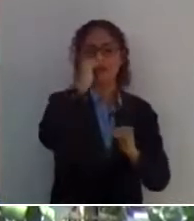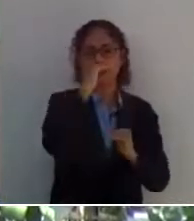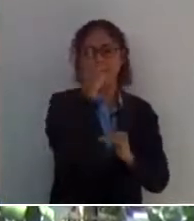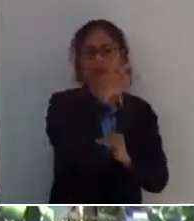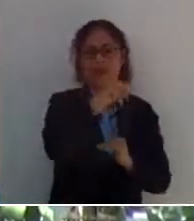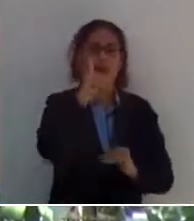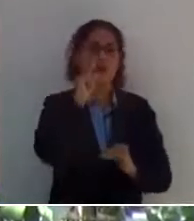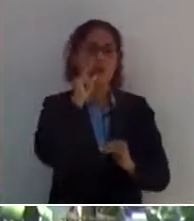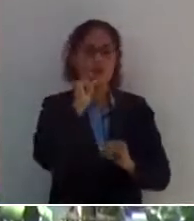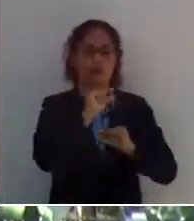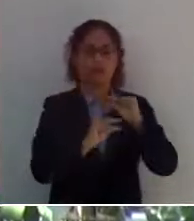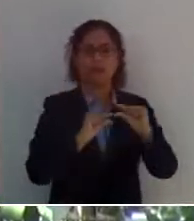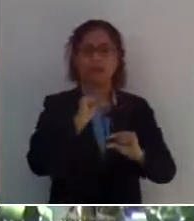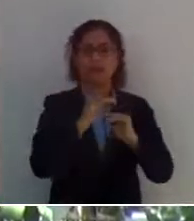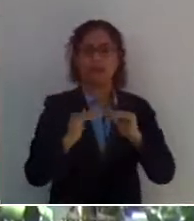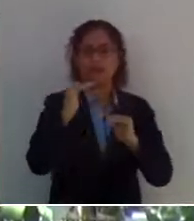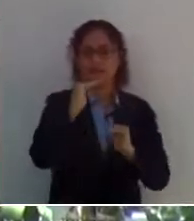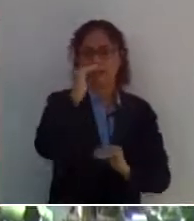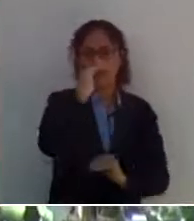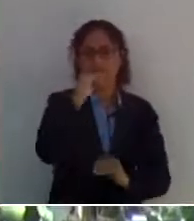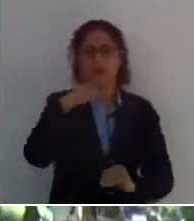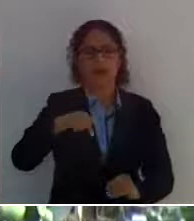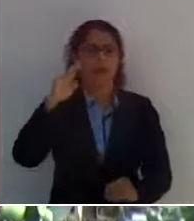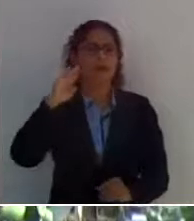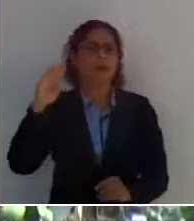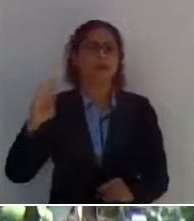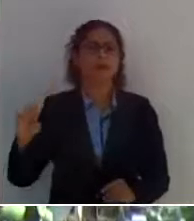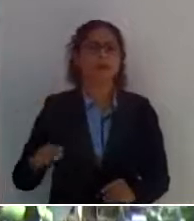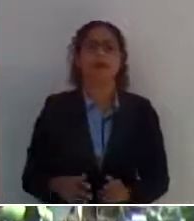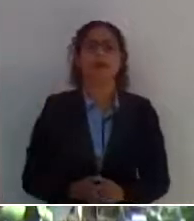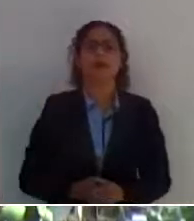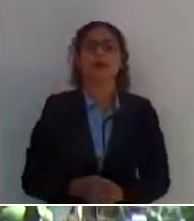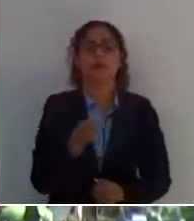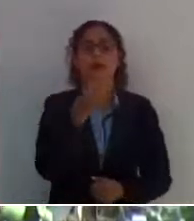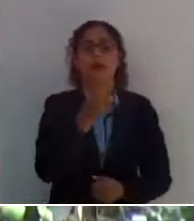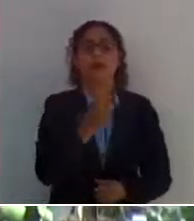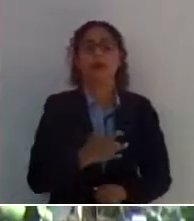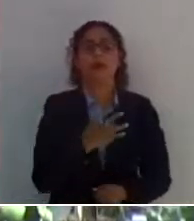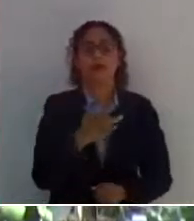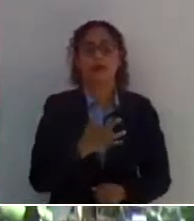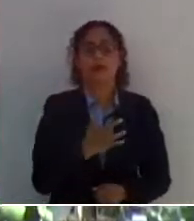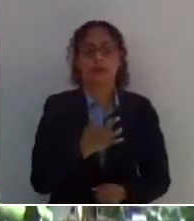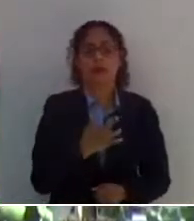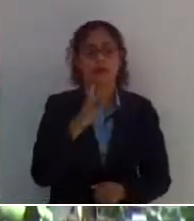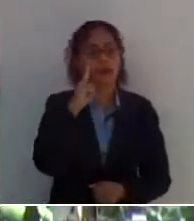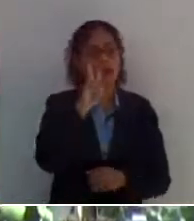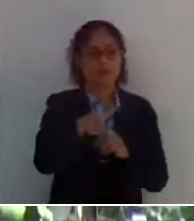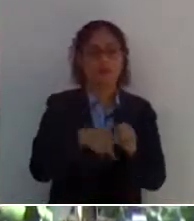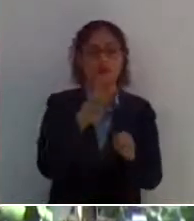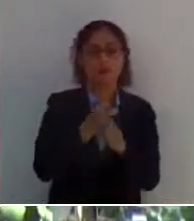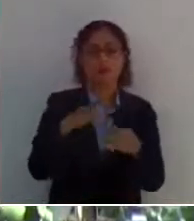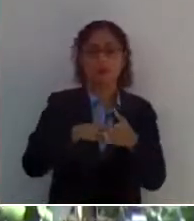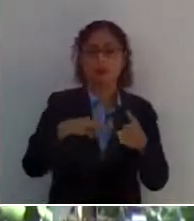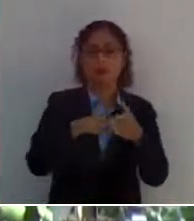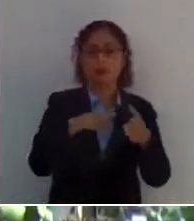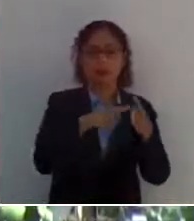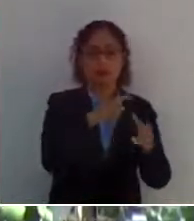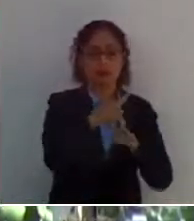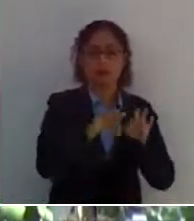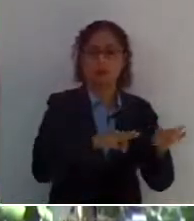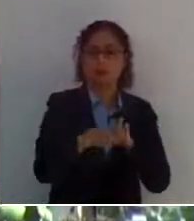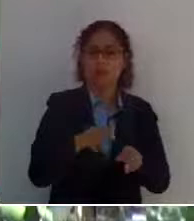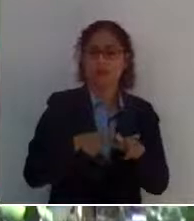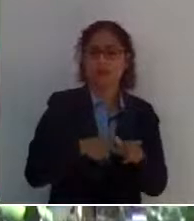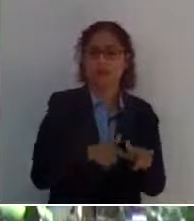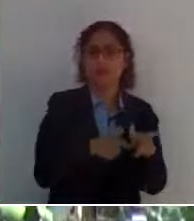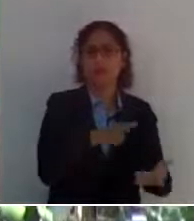como agentes de la Policía Michoacán. En este sentido, y reiterado el trabajo que de manera permanente han